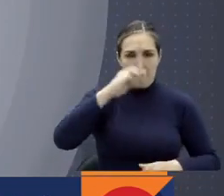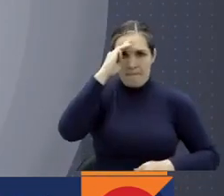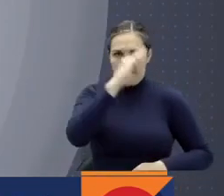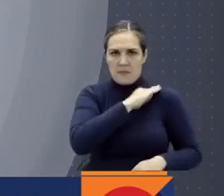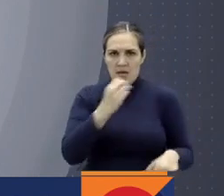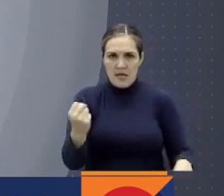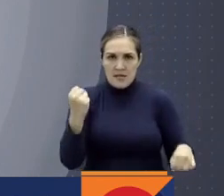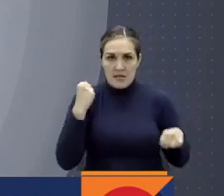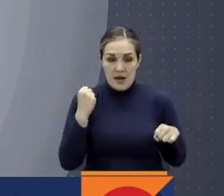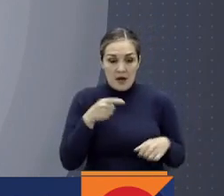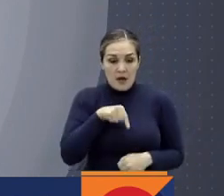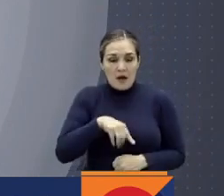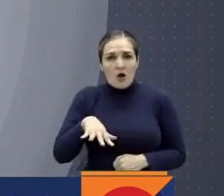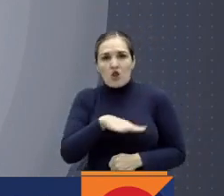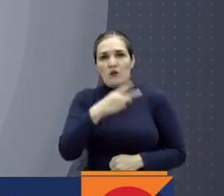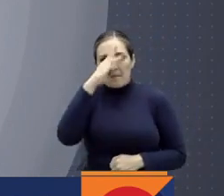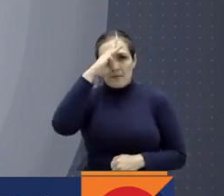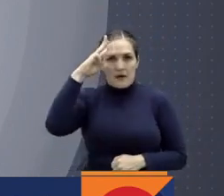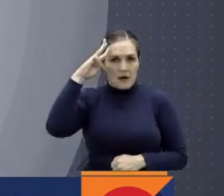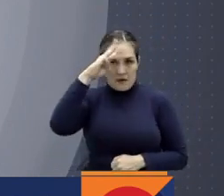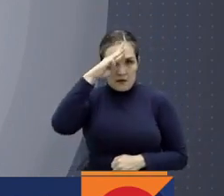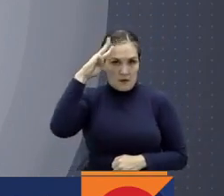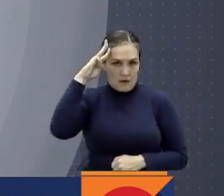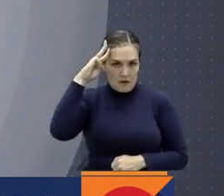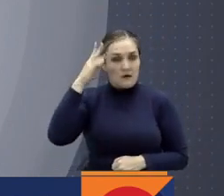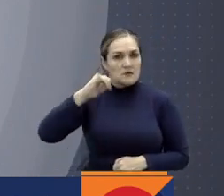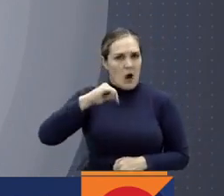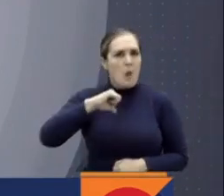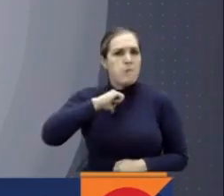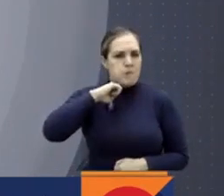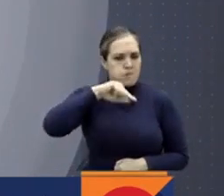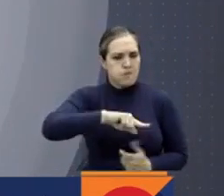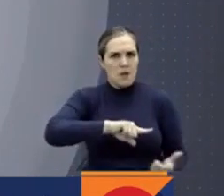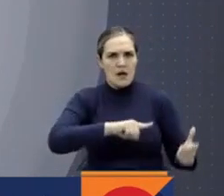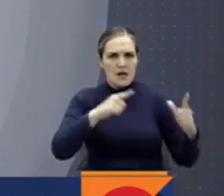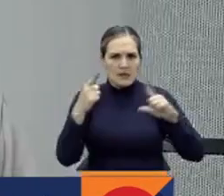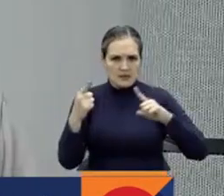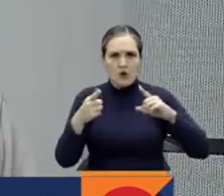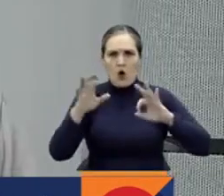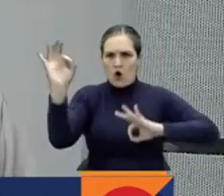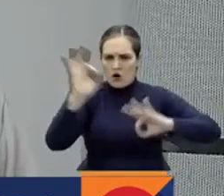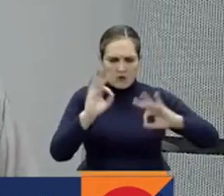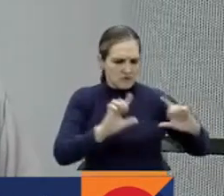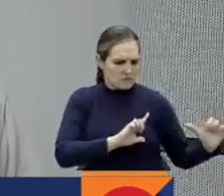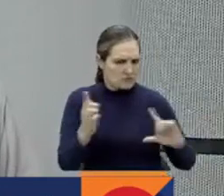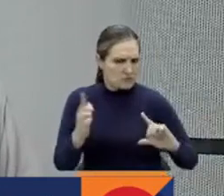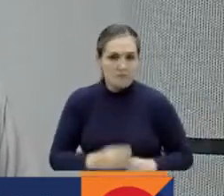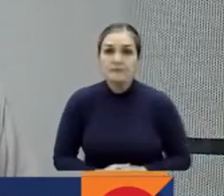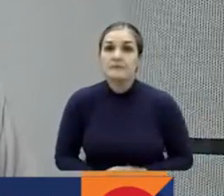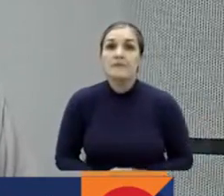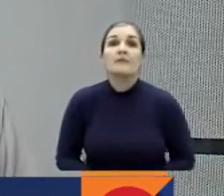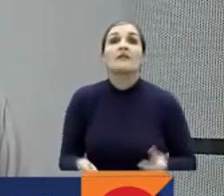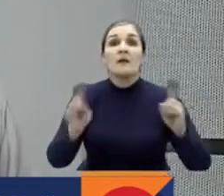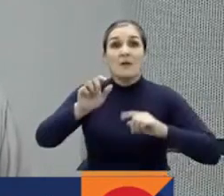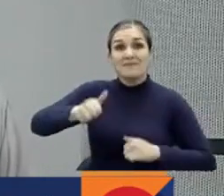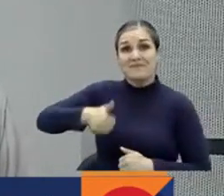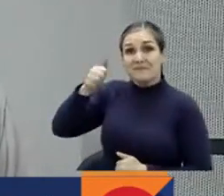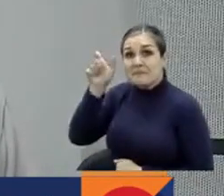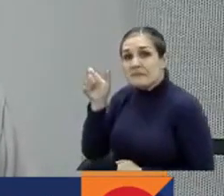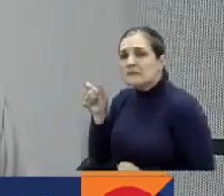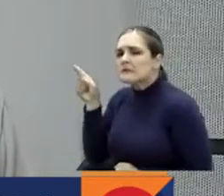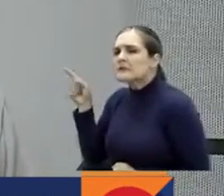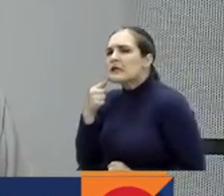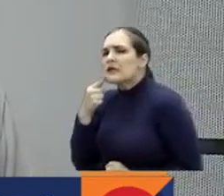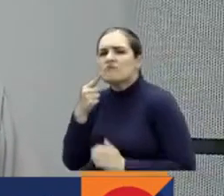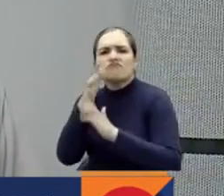de Melgar y lo mismo desde Bogotá al Centro Nacional Logístico. Asimismo, el funcionario contó que se ha llegado